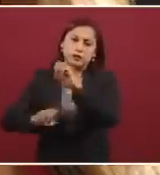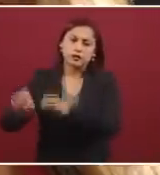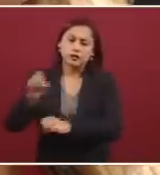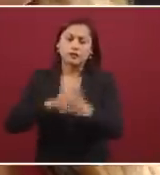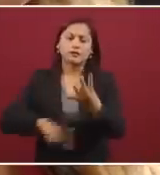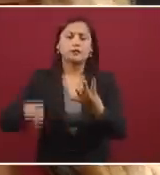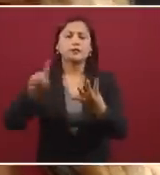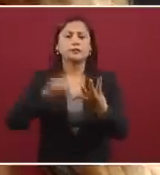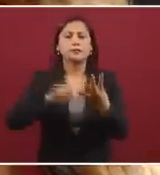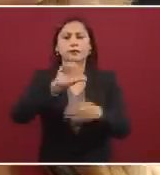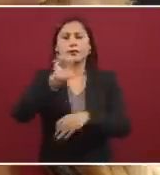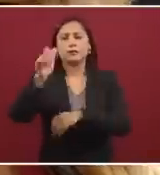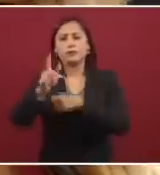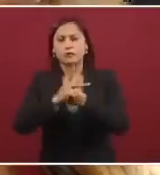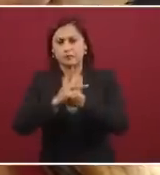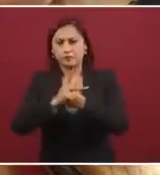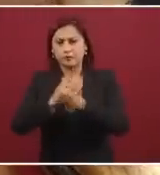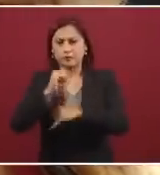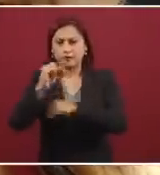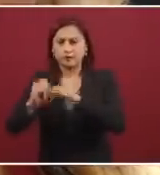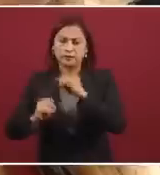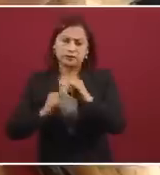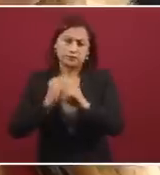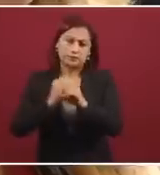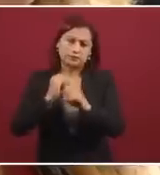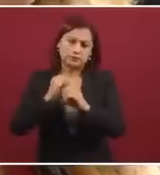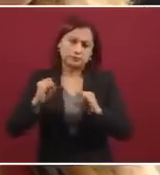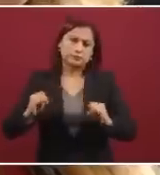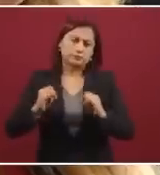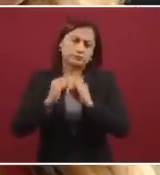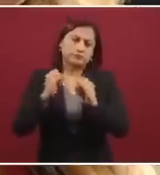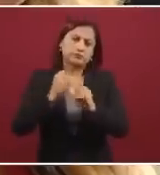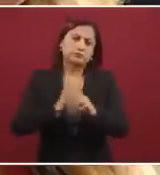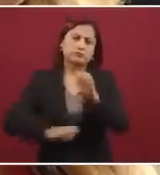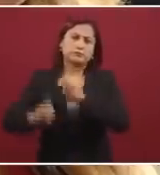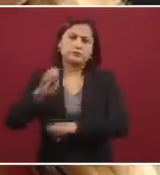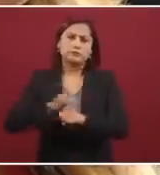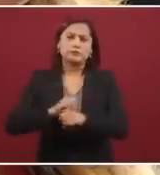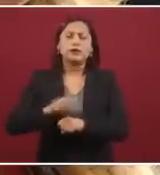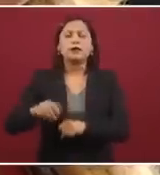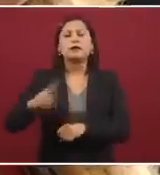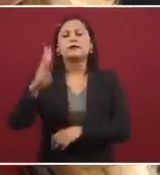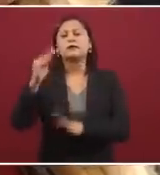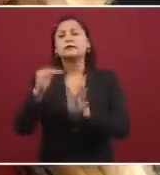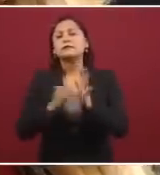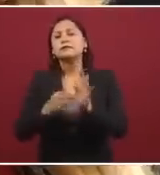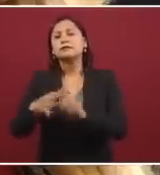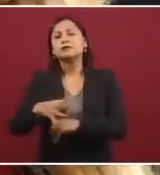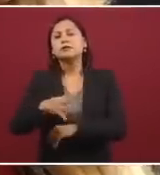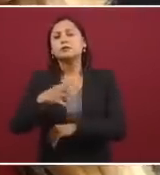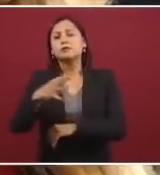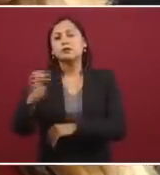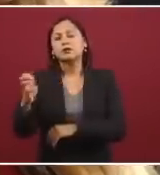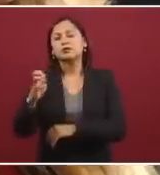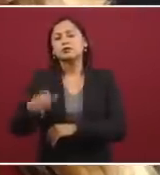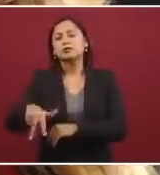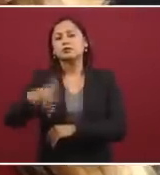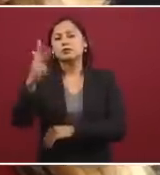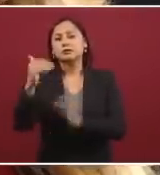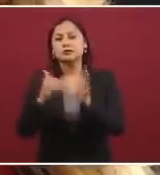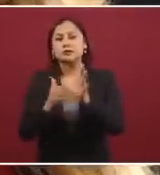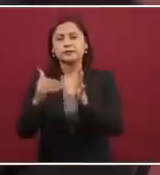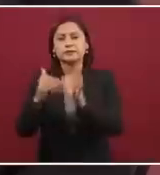en el terremoto del 17 3 mil 413 millones de pesos para apoyar las tareas de emergencia